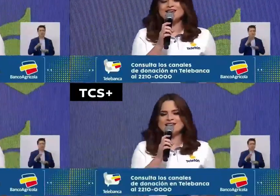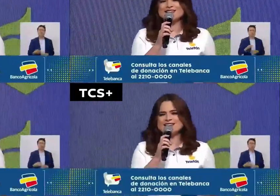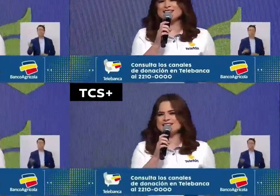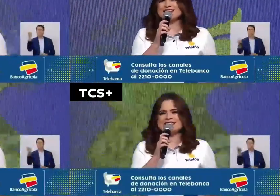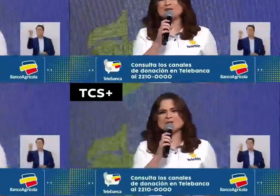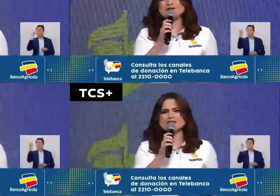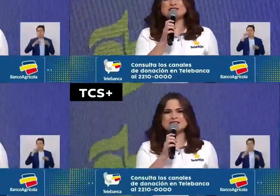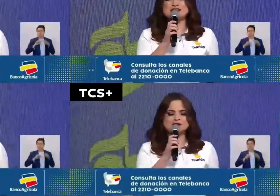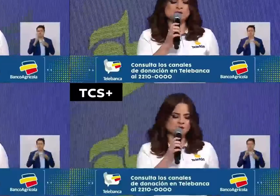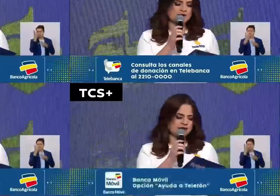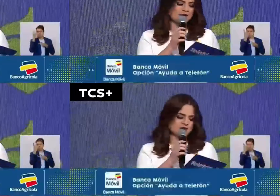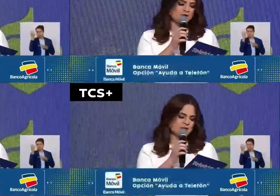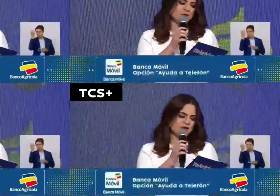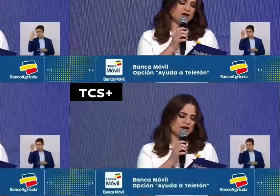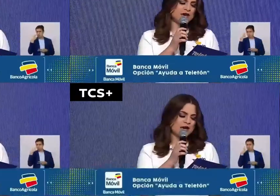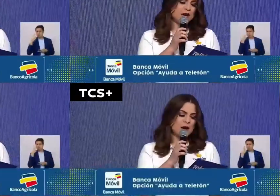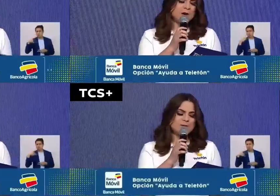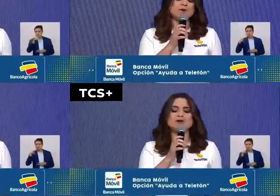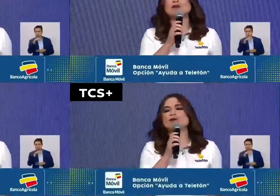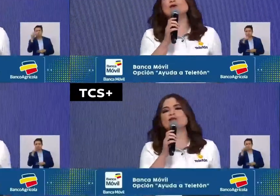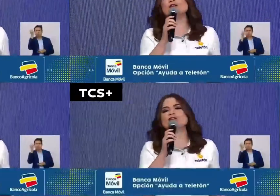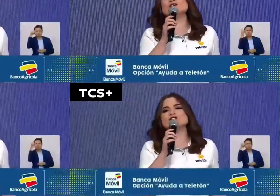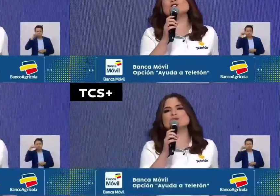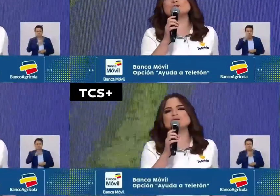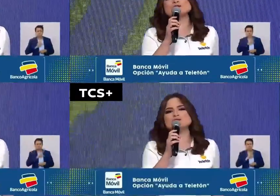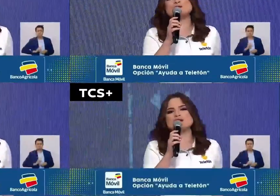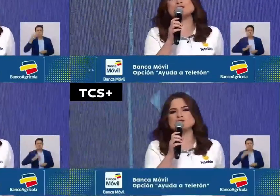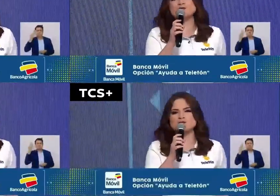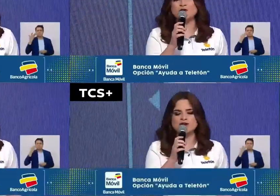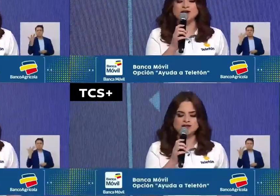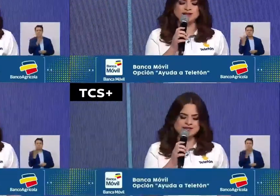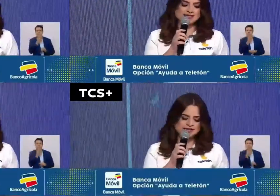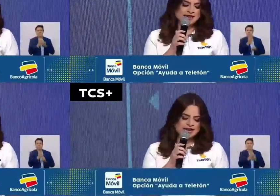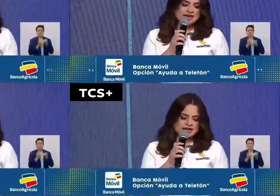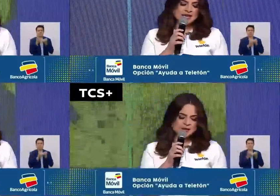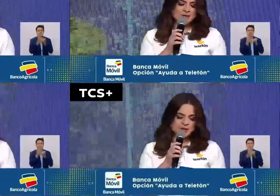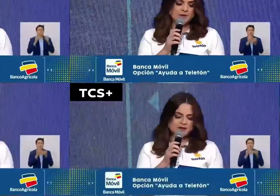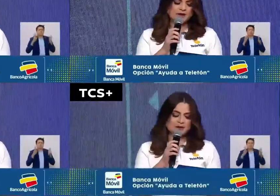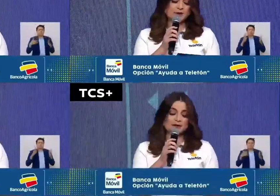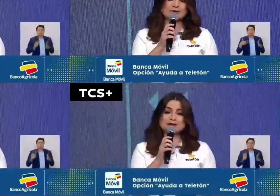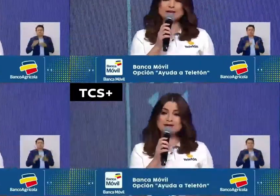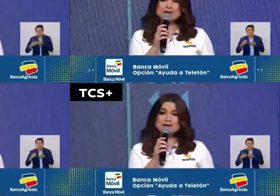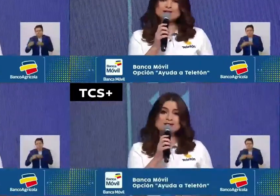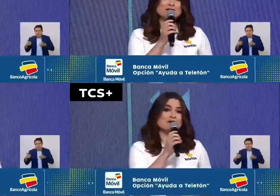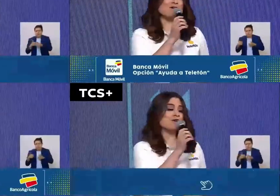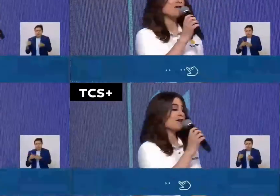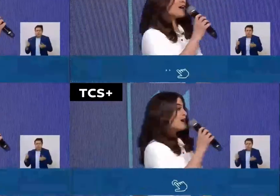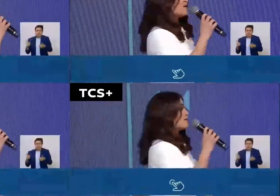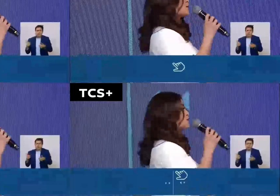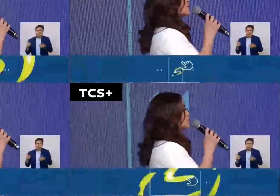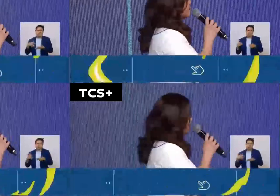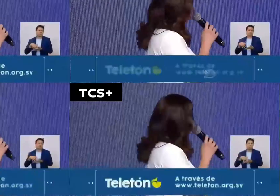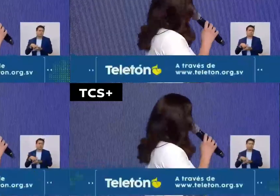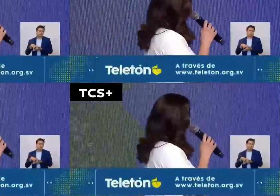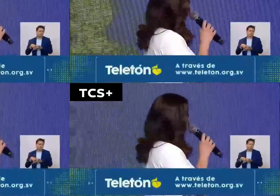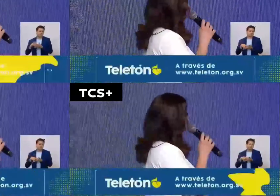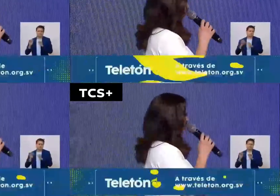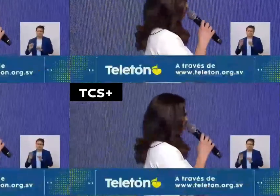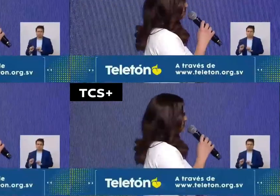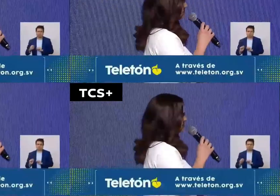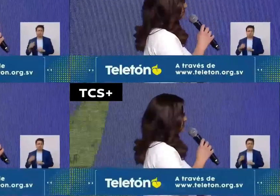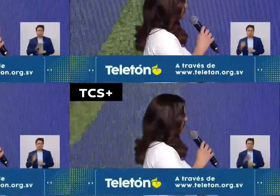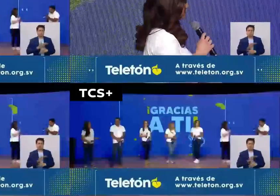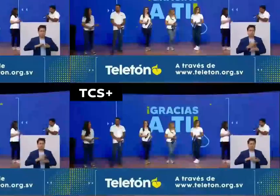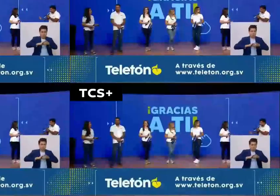solidaridad. Necesitamos estar unidos. ¿Por qué? Porque unidos somos más fuertes, y porque unidos logramos más,